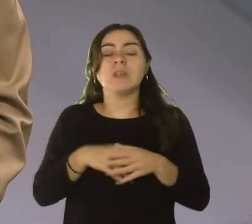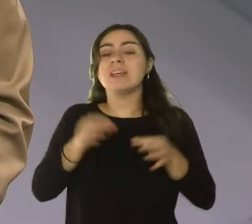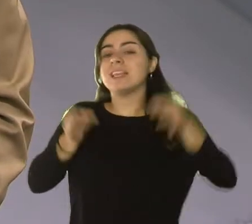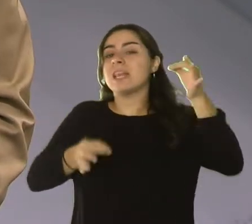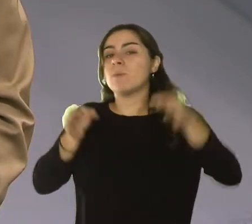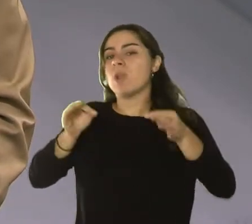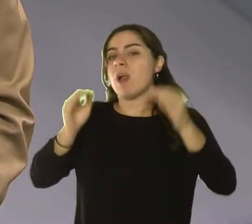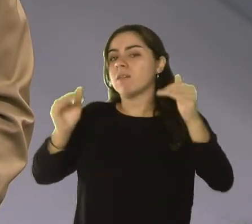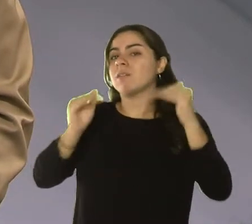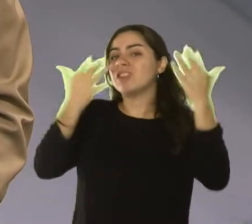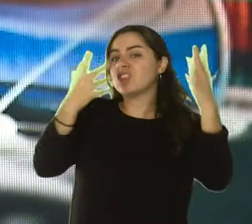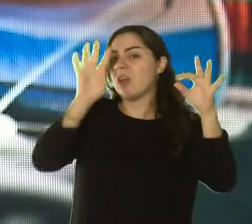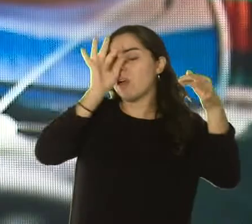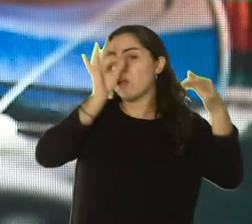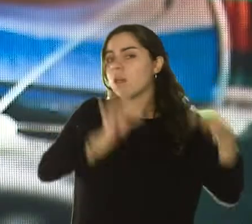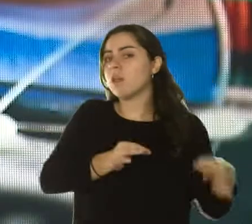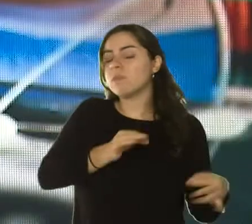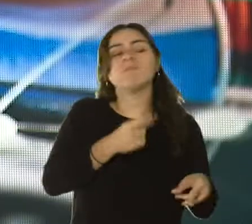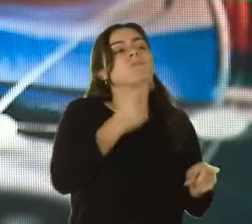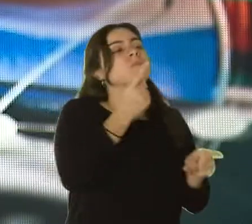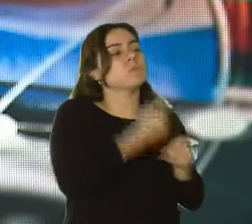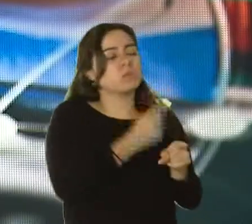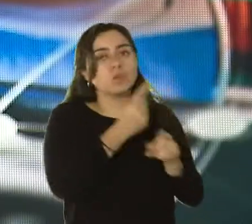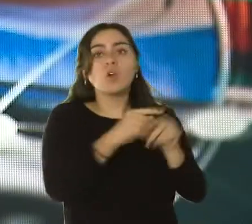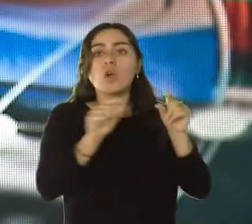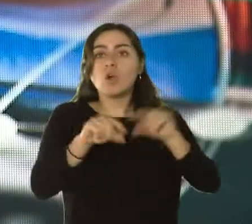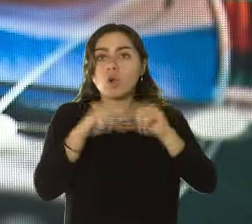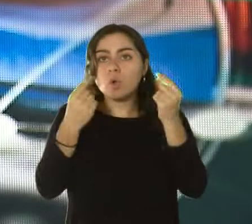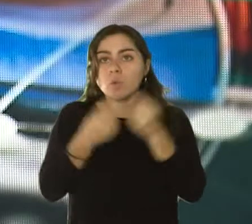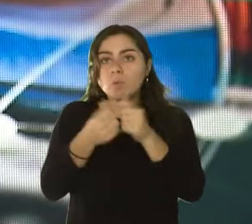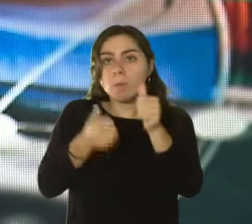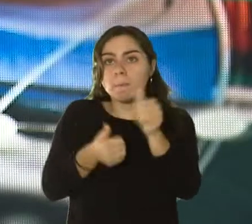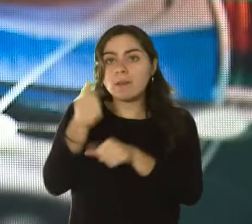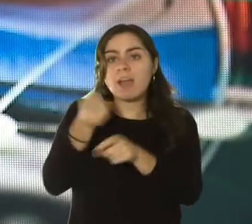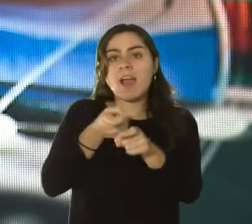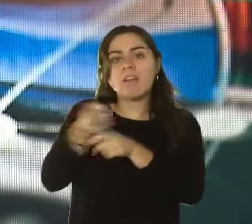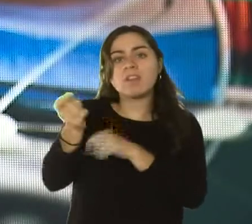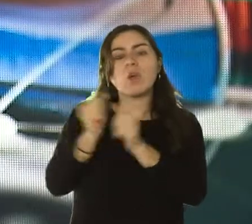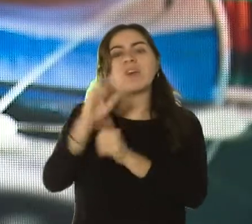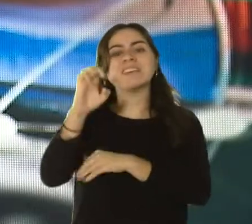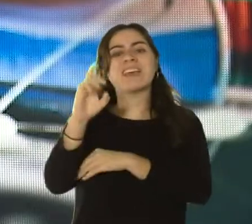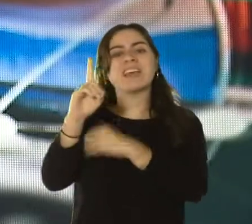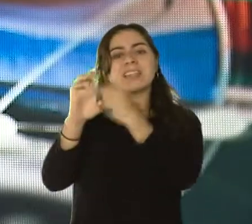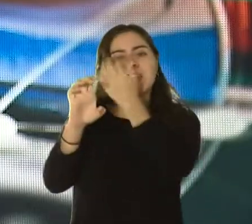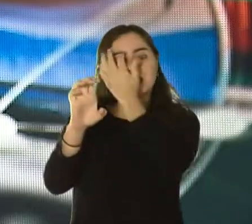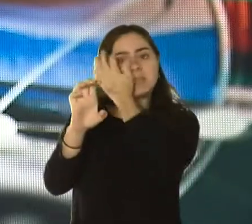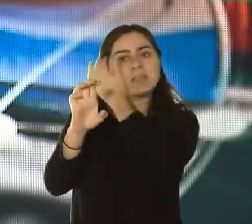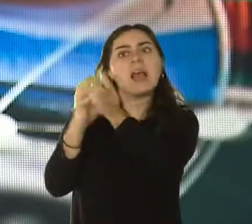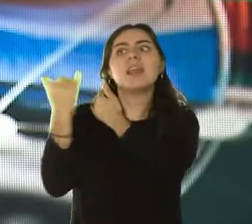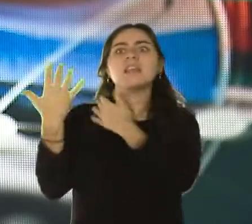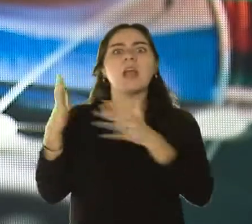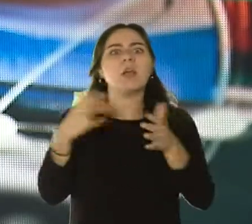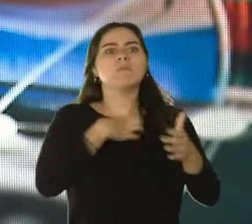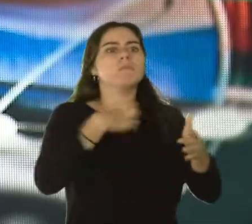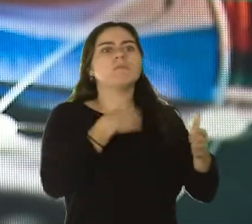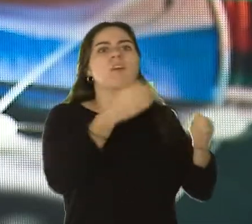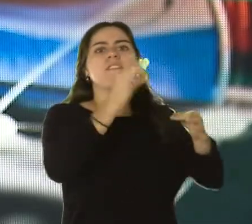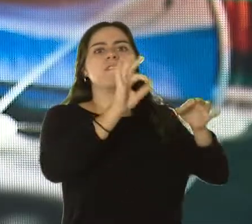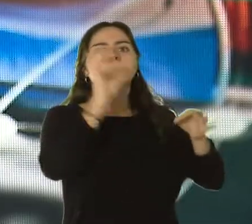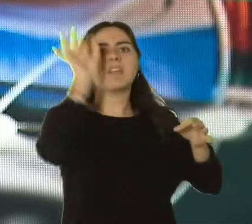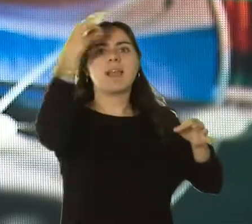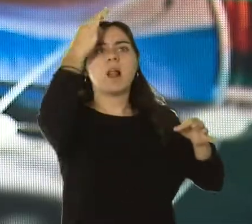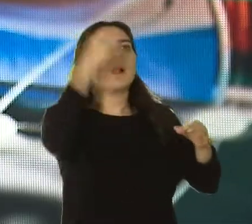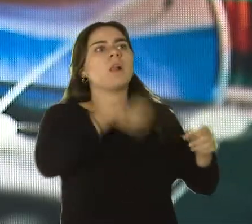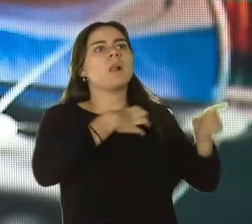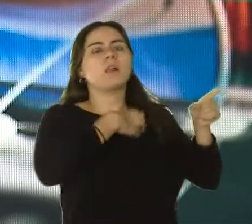su momento. Sí, ¿no? Y ciertamente los grupos que se ven bien afectados por estos decretos del CDC están ya corriendo para el Supremo. O sea